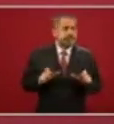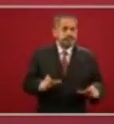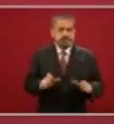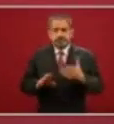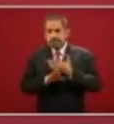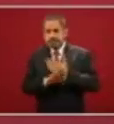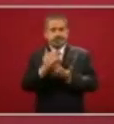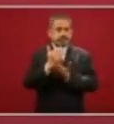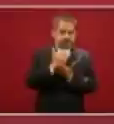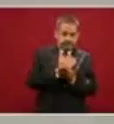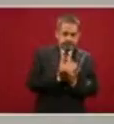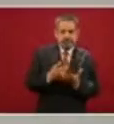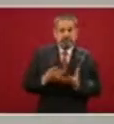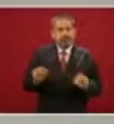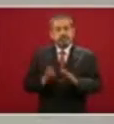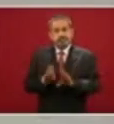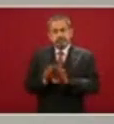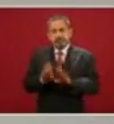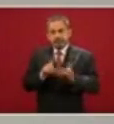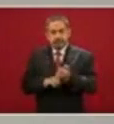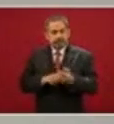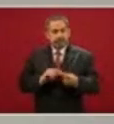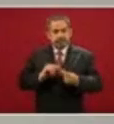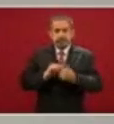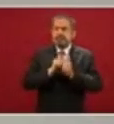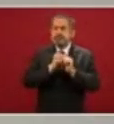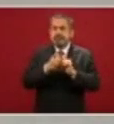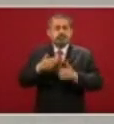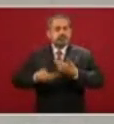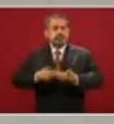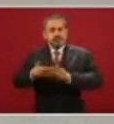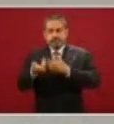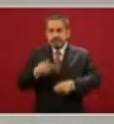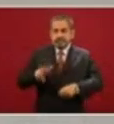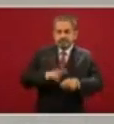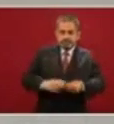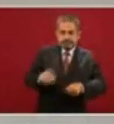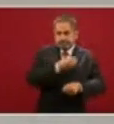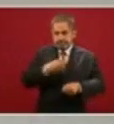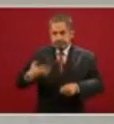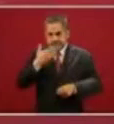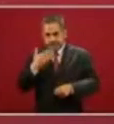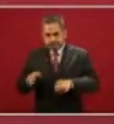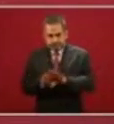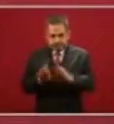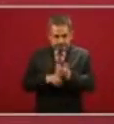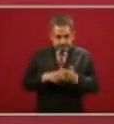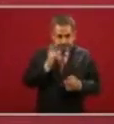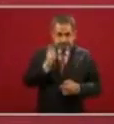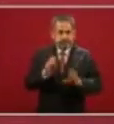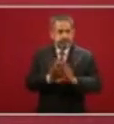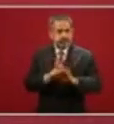de mitigación, de escalamiento hospitalario, de reorganización de los